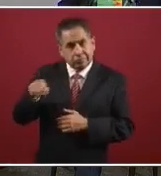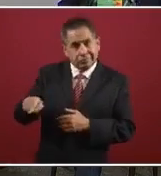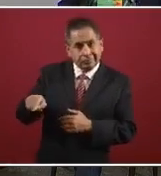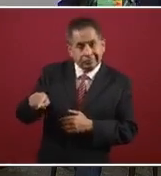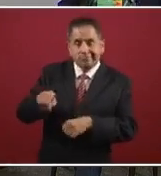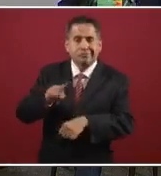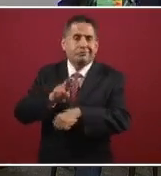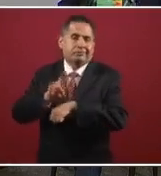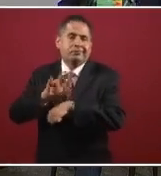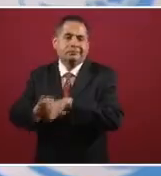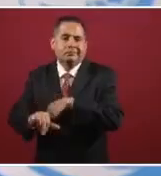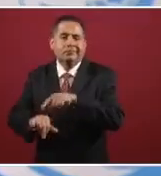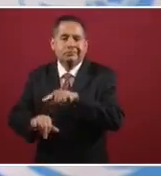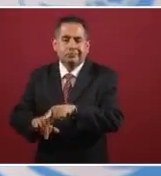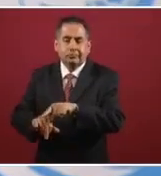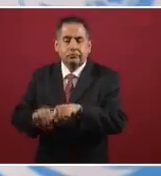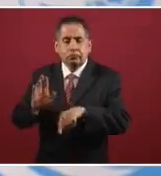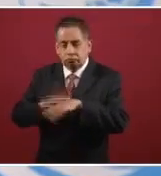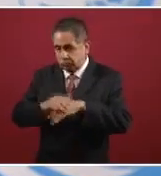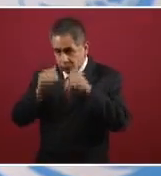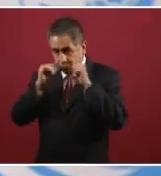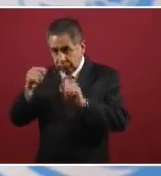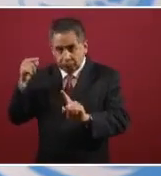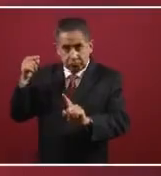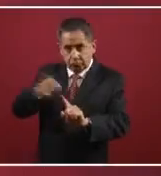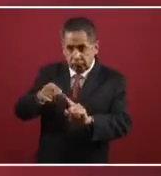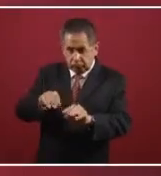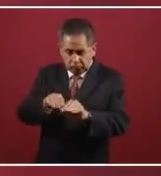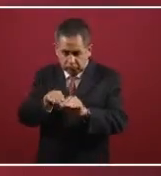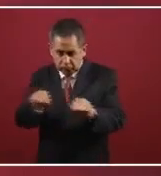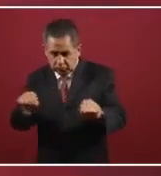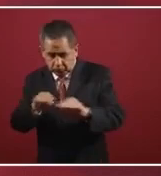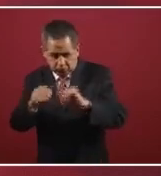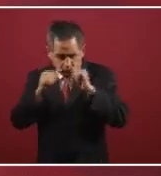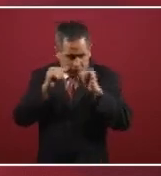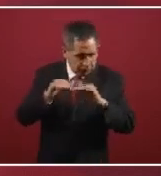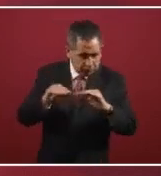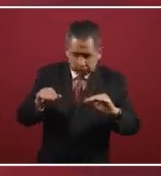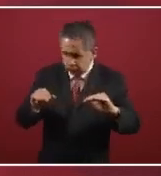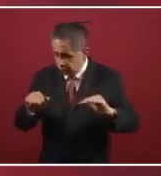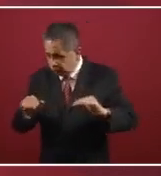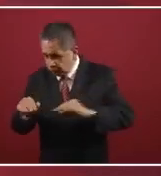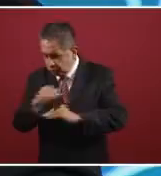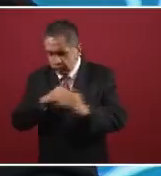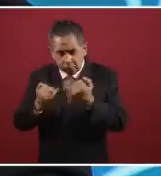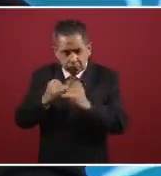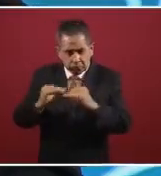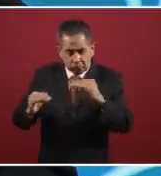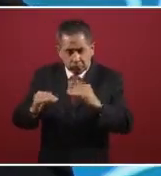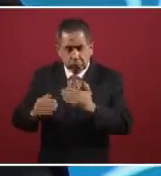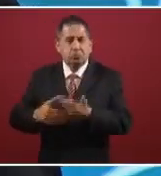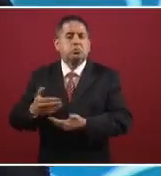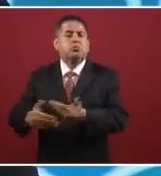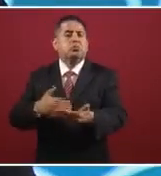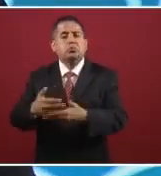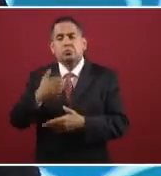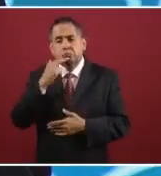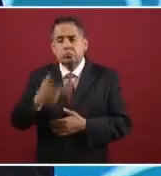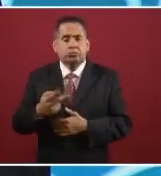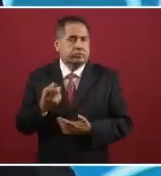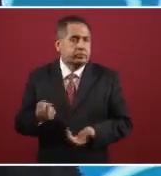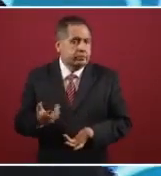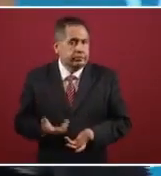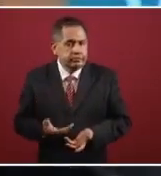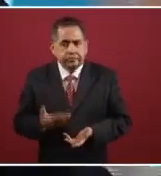ya se dijo, porque se puso la igualdad en el centro de la estrategia de desarrollo. Y esa idea es la que nos permite decir, pues